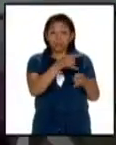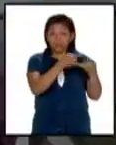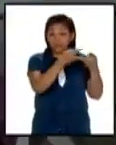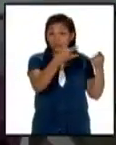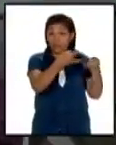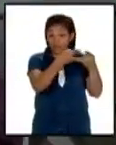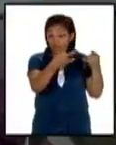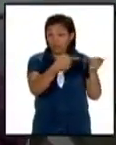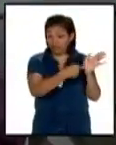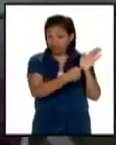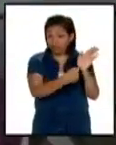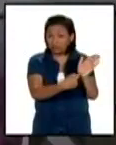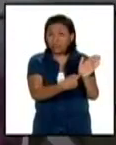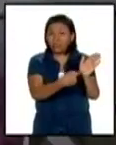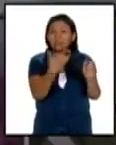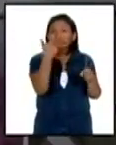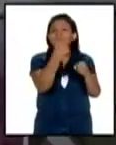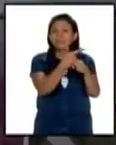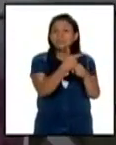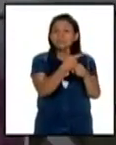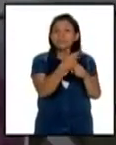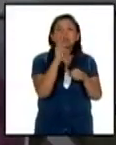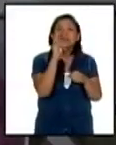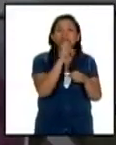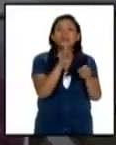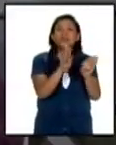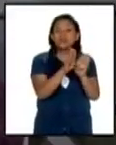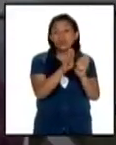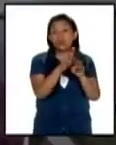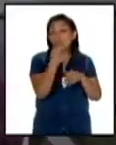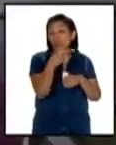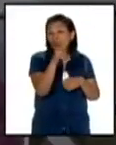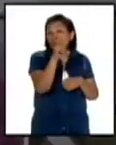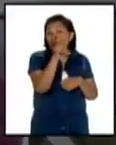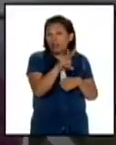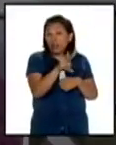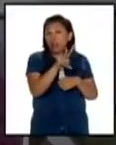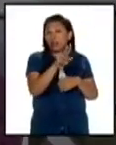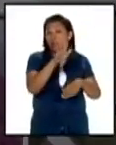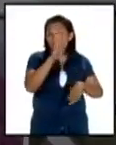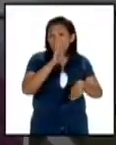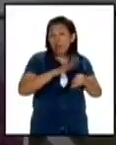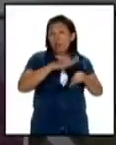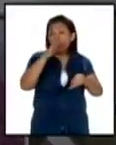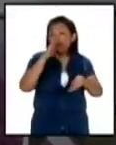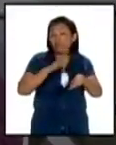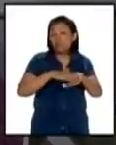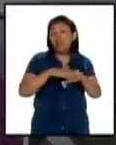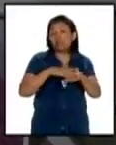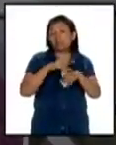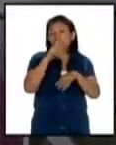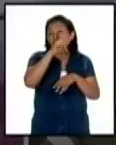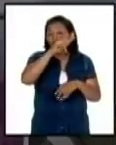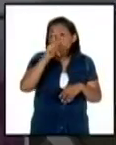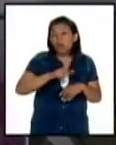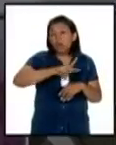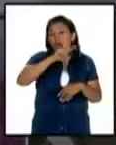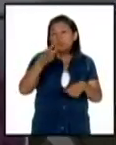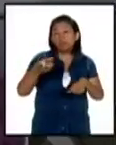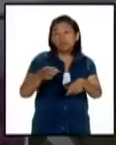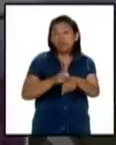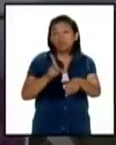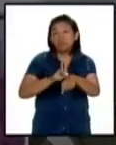hemos visto están dando cuenta, como bien dice, de una realidad que se acentúa y se encrudece pues cada día